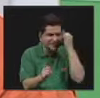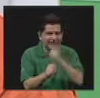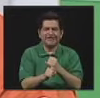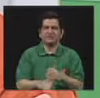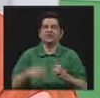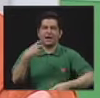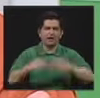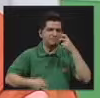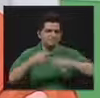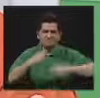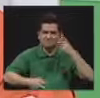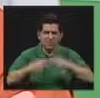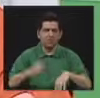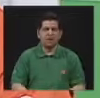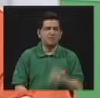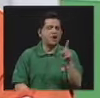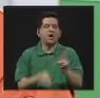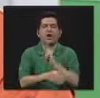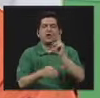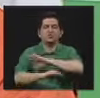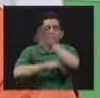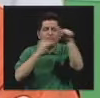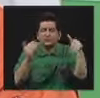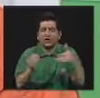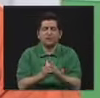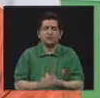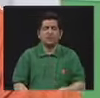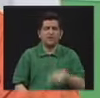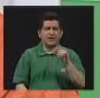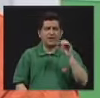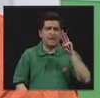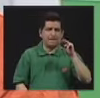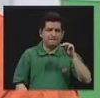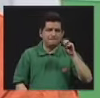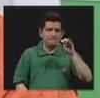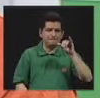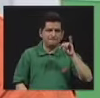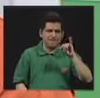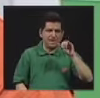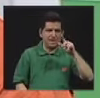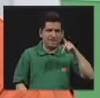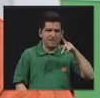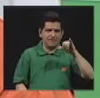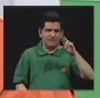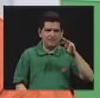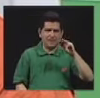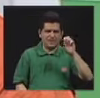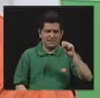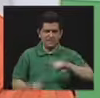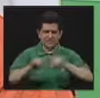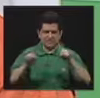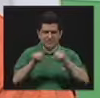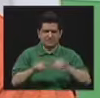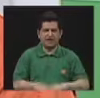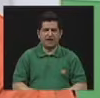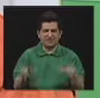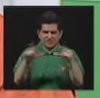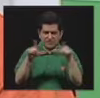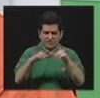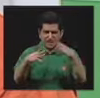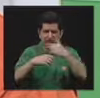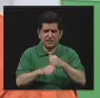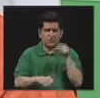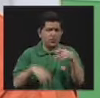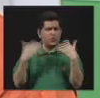internacional. Entonces el problema es que están utilizando a todos estos MIPYMES que no tienen recursos para poder generar